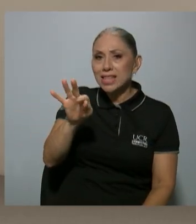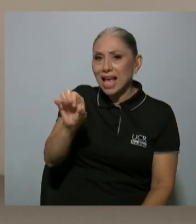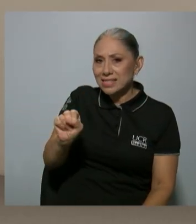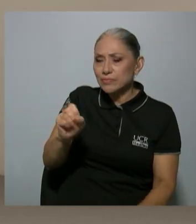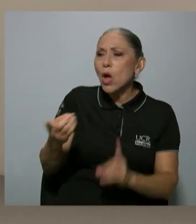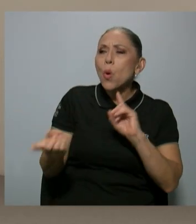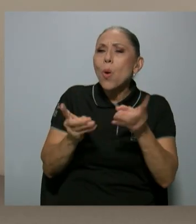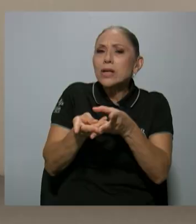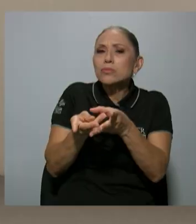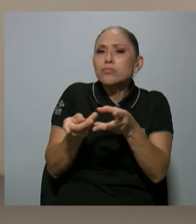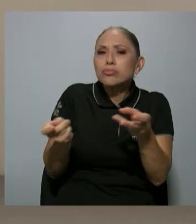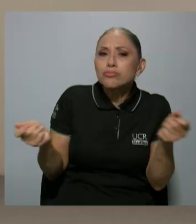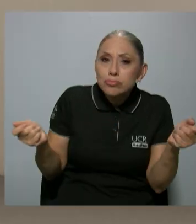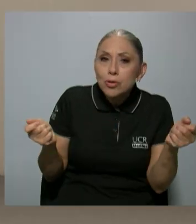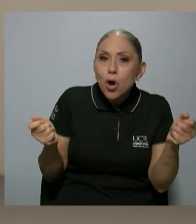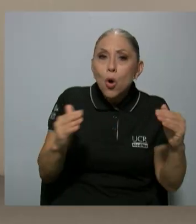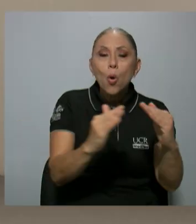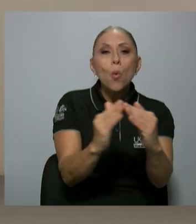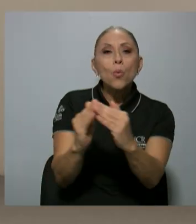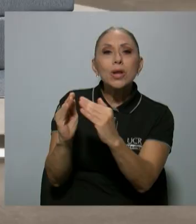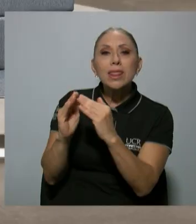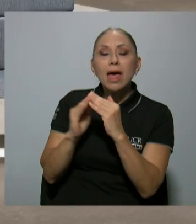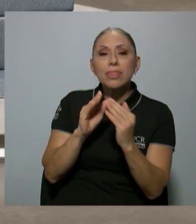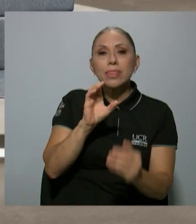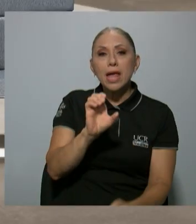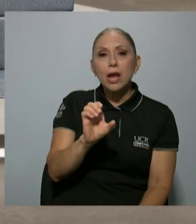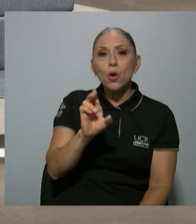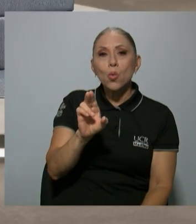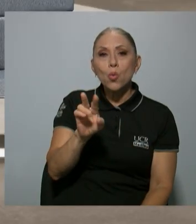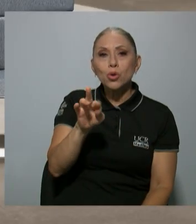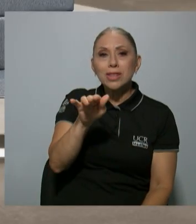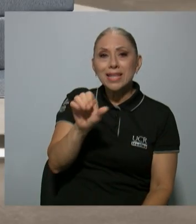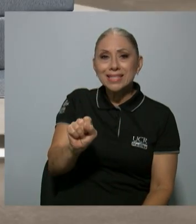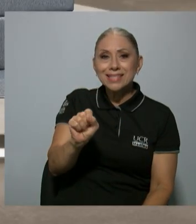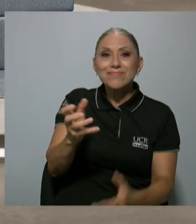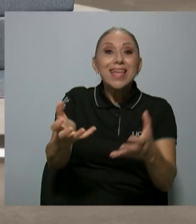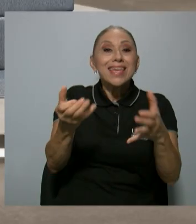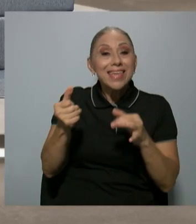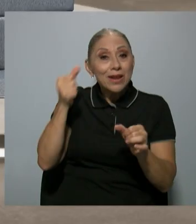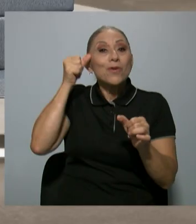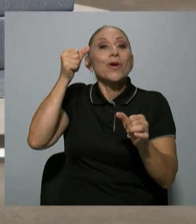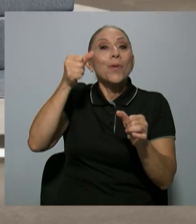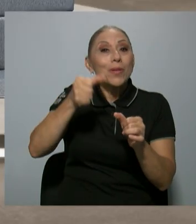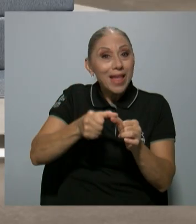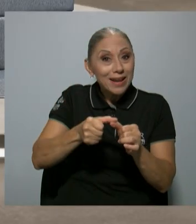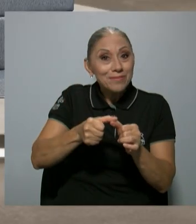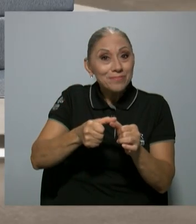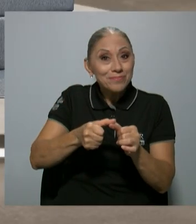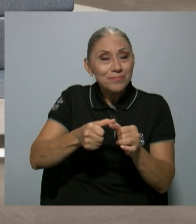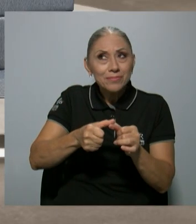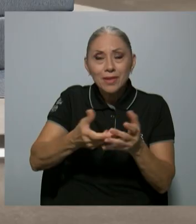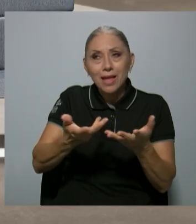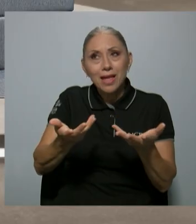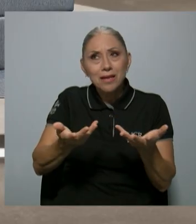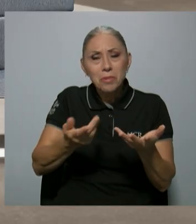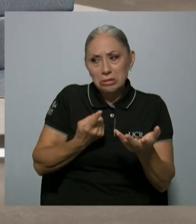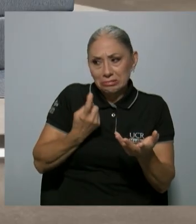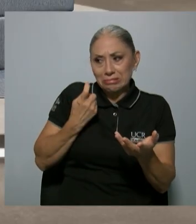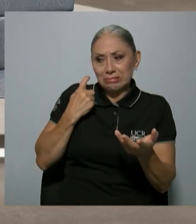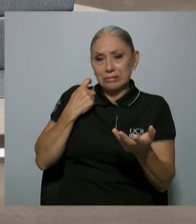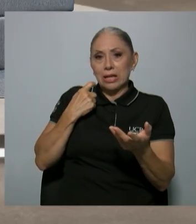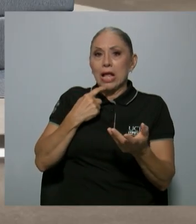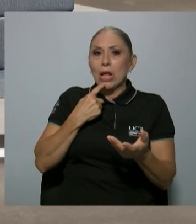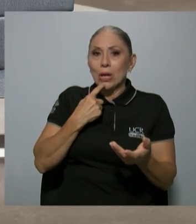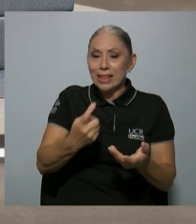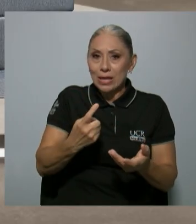la comunidad de Cutris? Quiero recordar la palabra de ayer, recientemente del